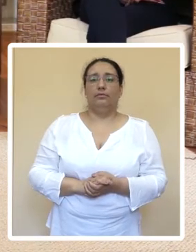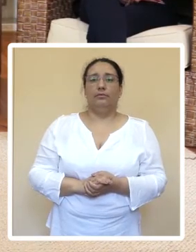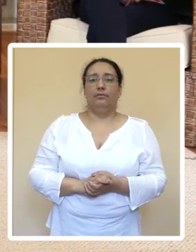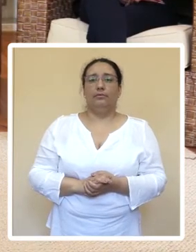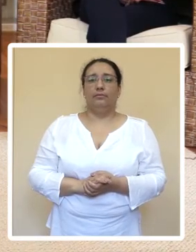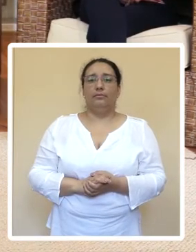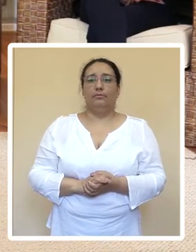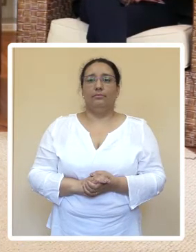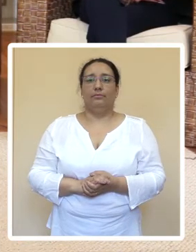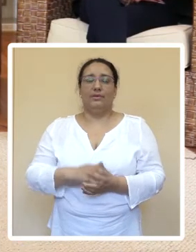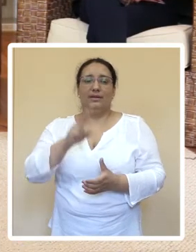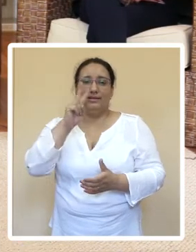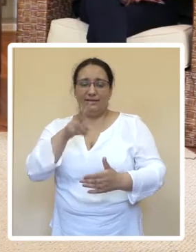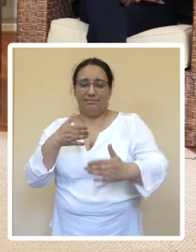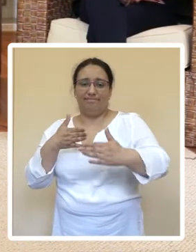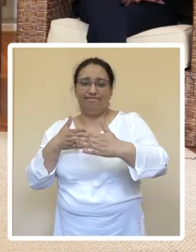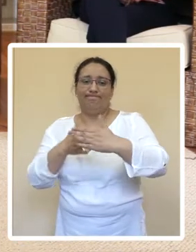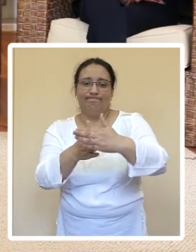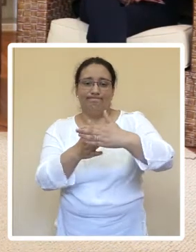necesidad de ponerle una barrera.